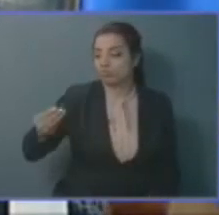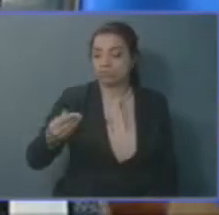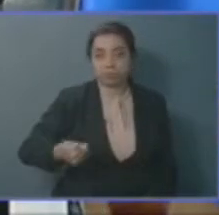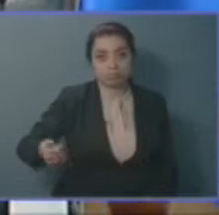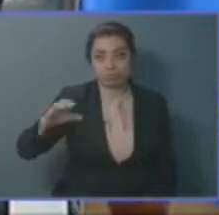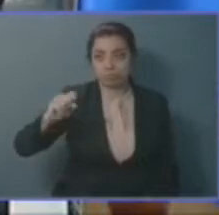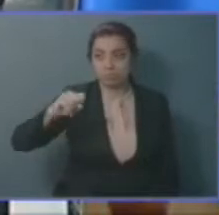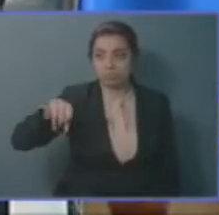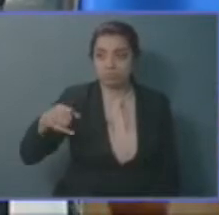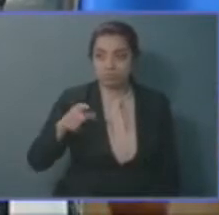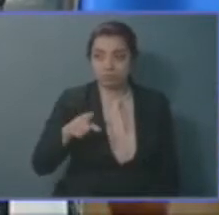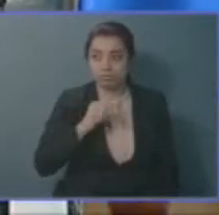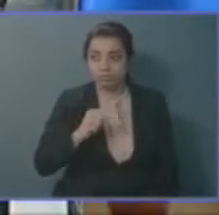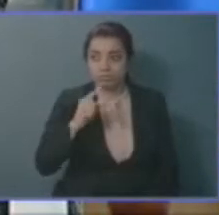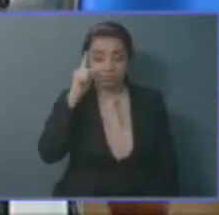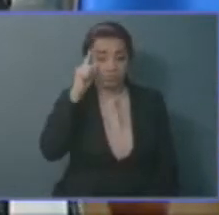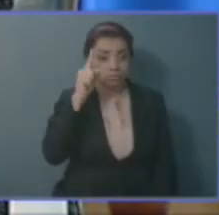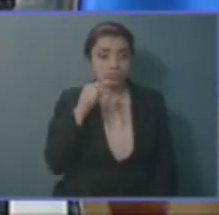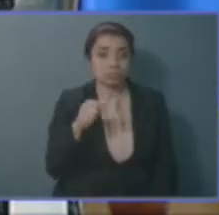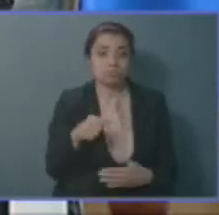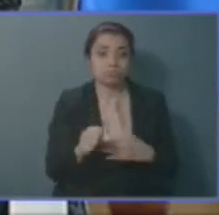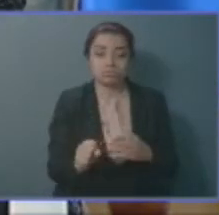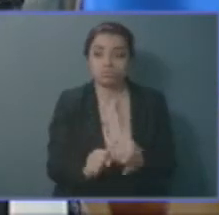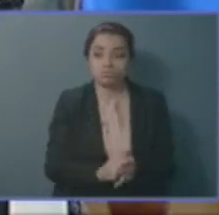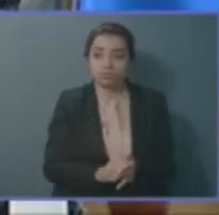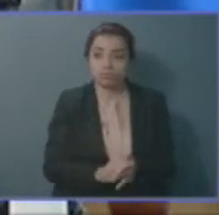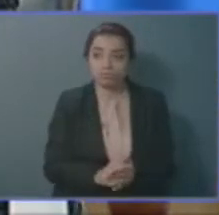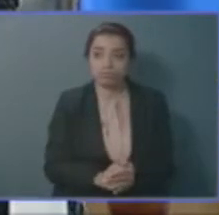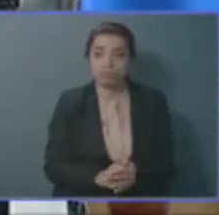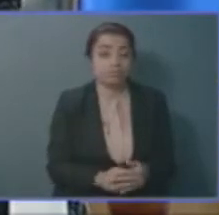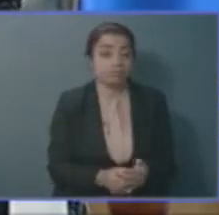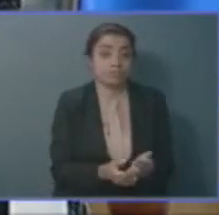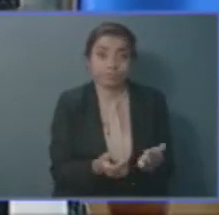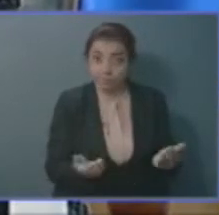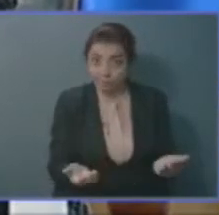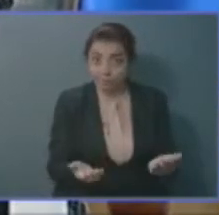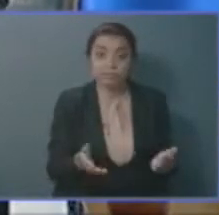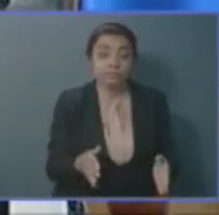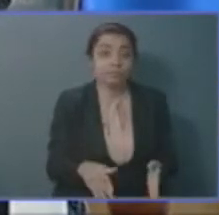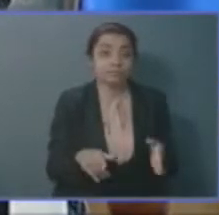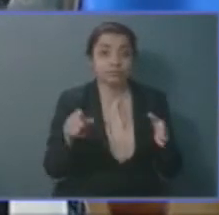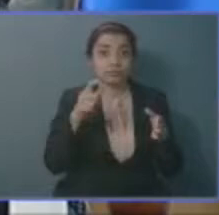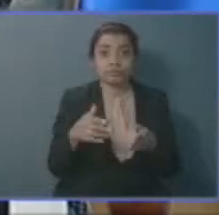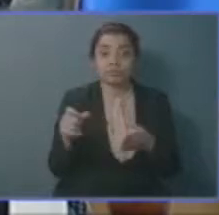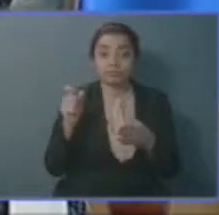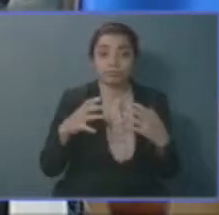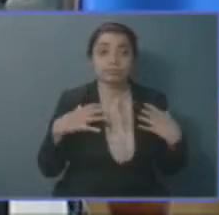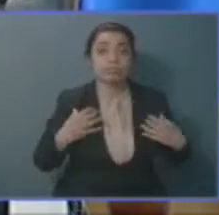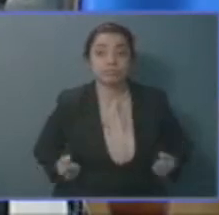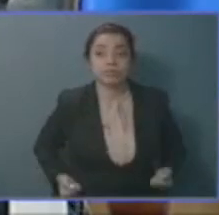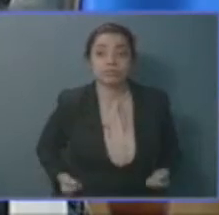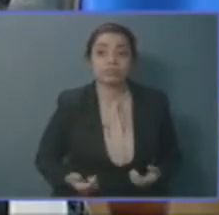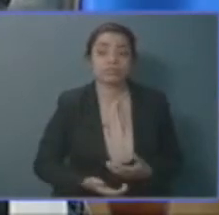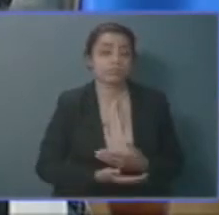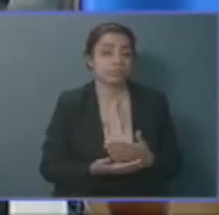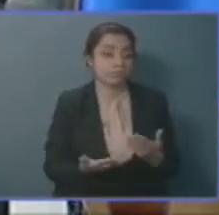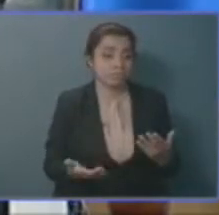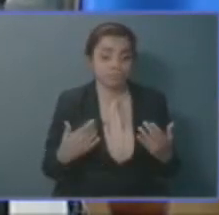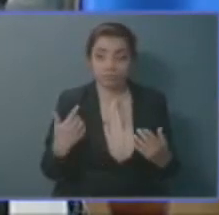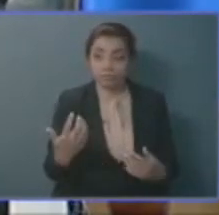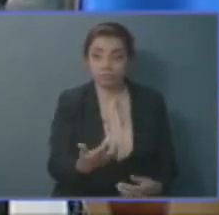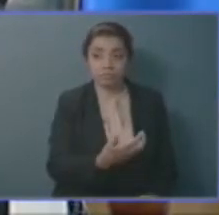la propuesta presentada a la Asamblea Legislativa por el mismo órgano ejecutivo. Cuando nosotros hemos